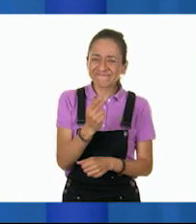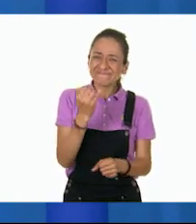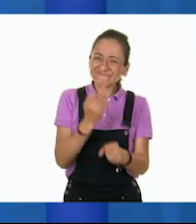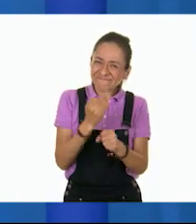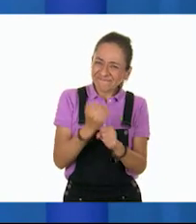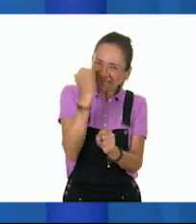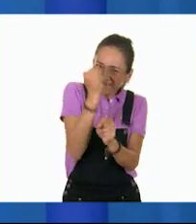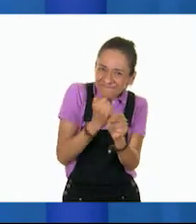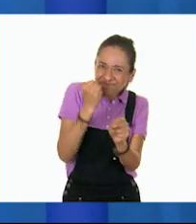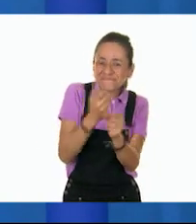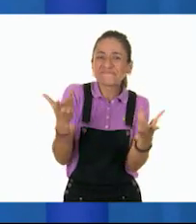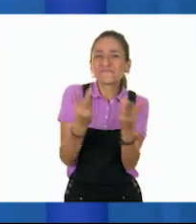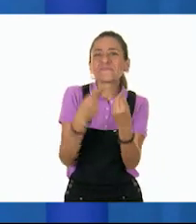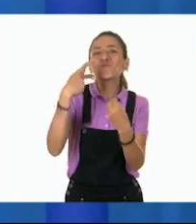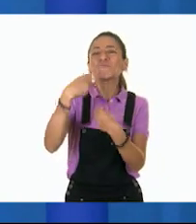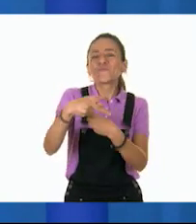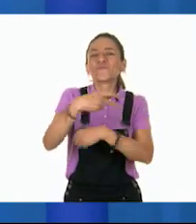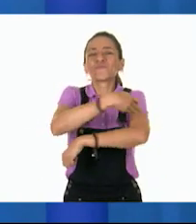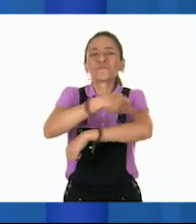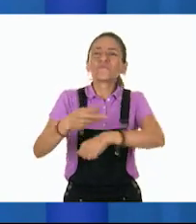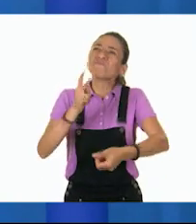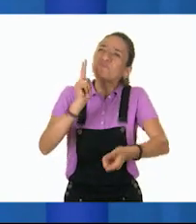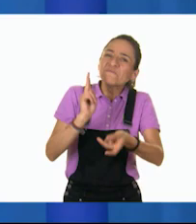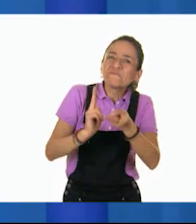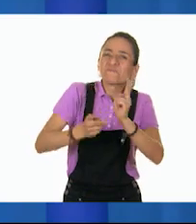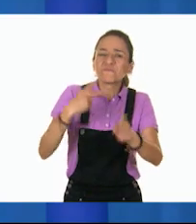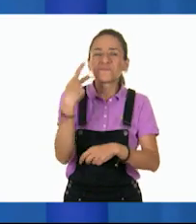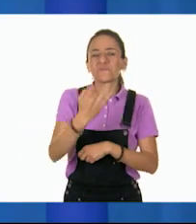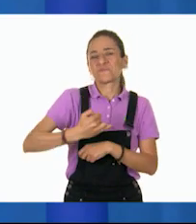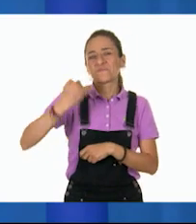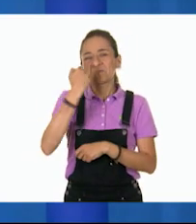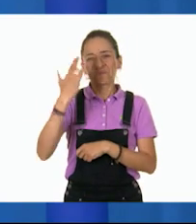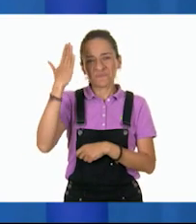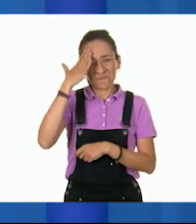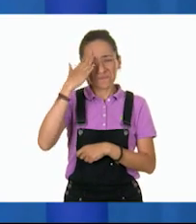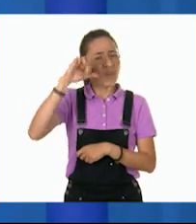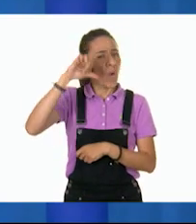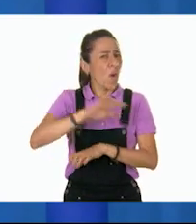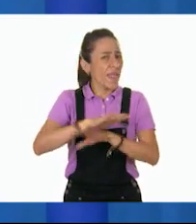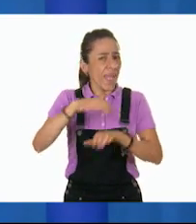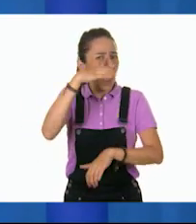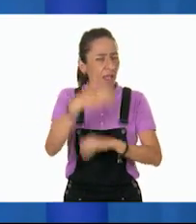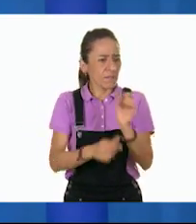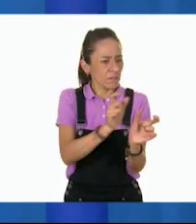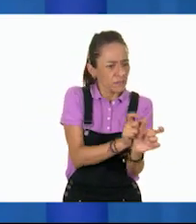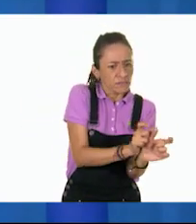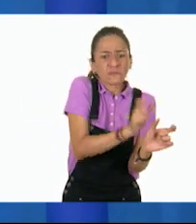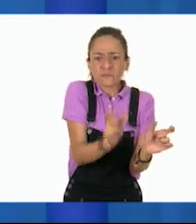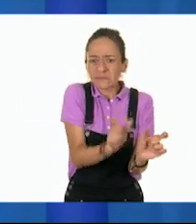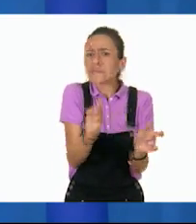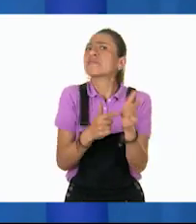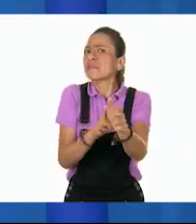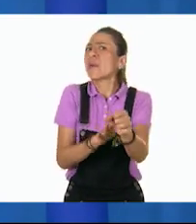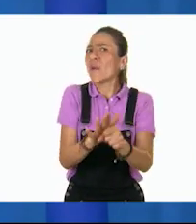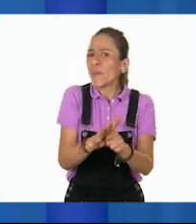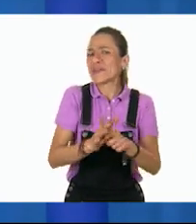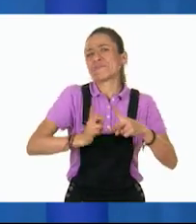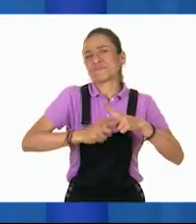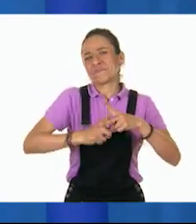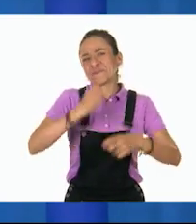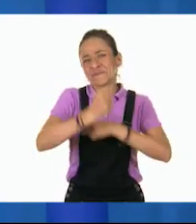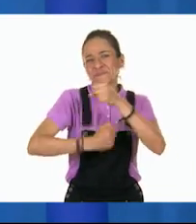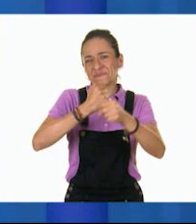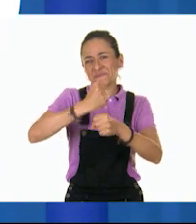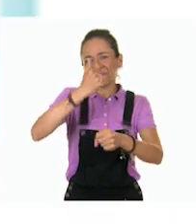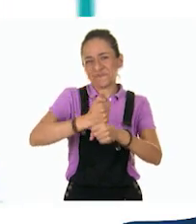tu familia en tu lengua materna. Por hoy hemos terminado con ¿Qué sigue? De matemáticas de 6º grado y espero que lo hayan